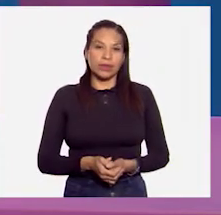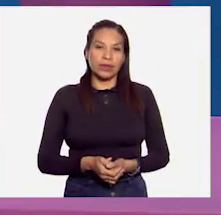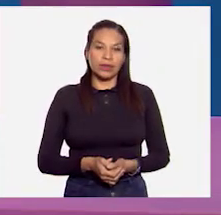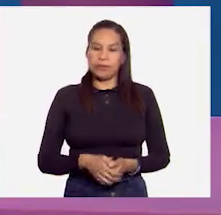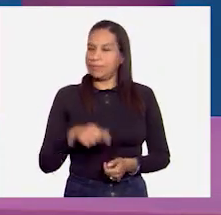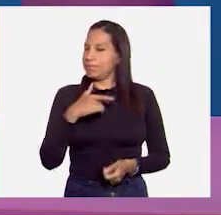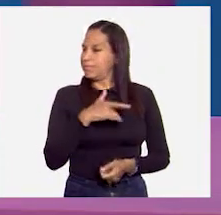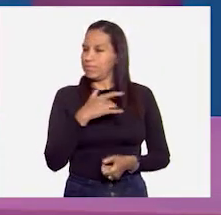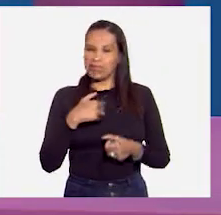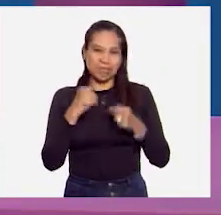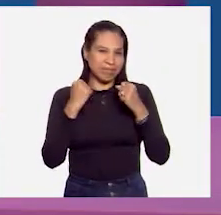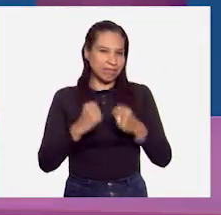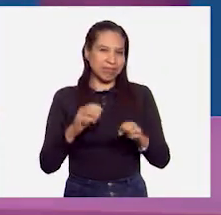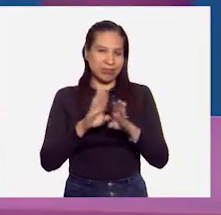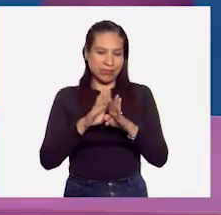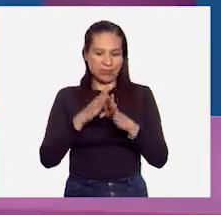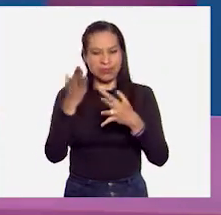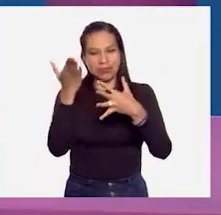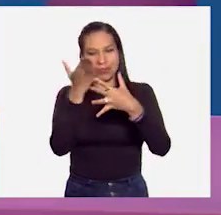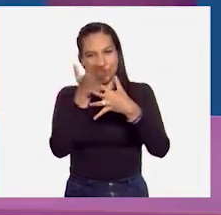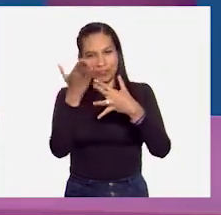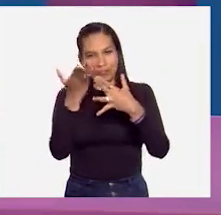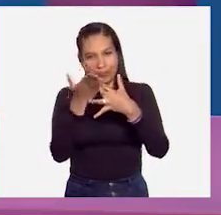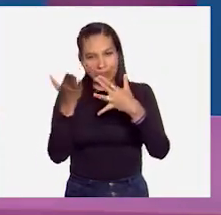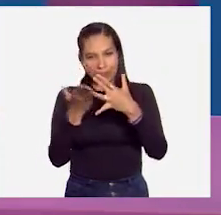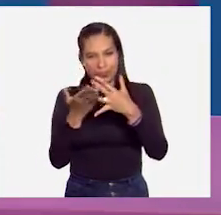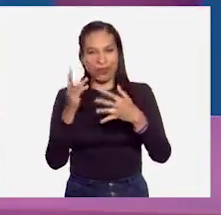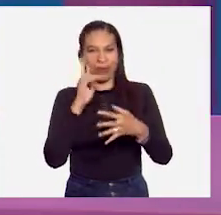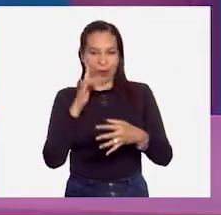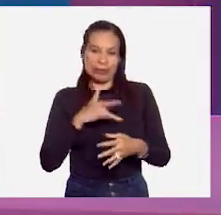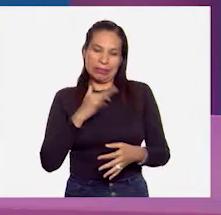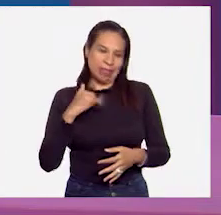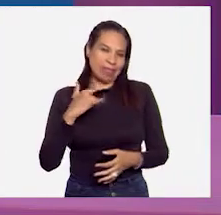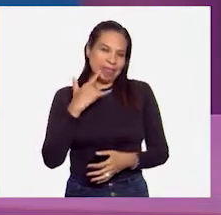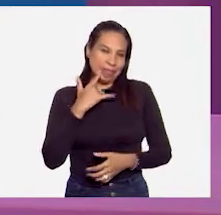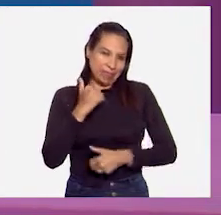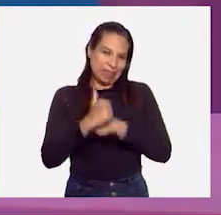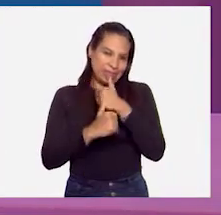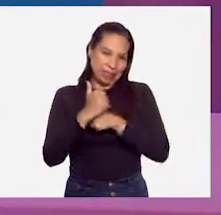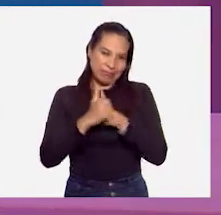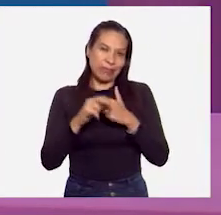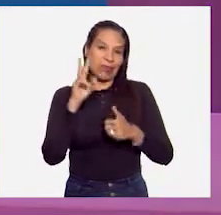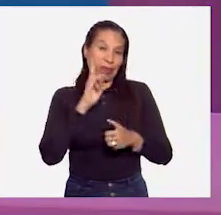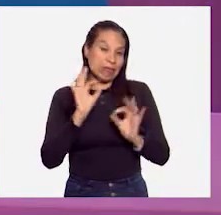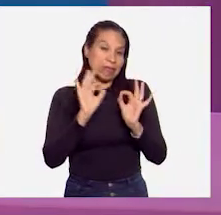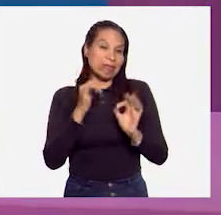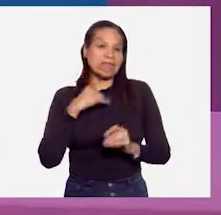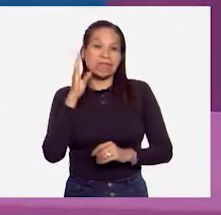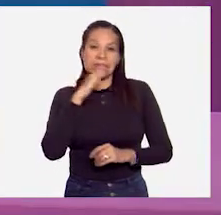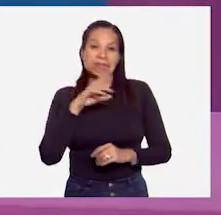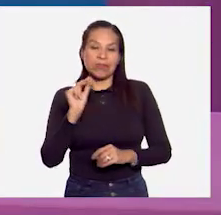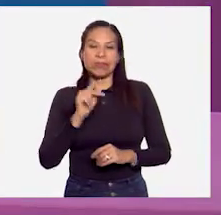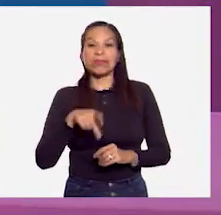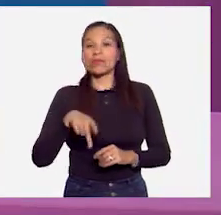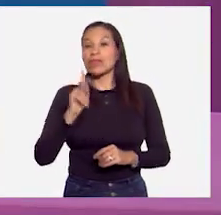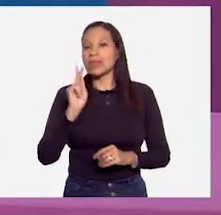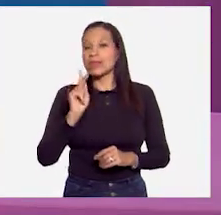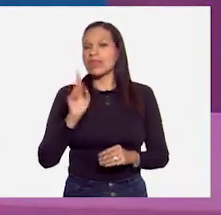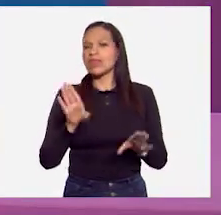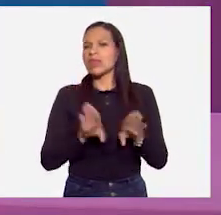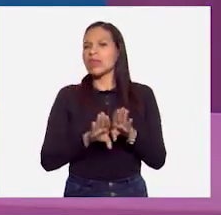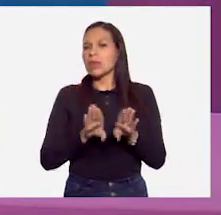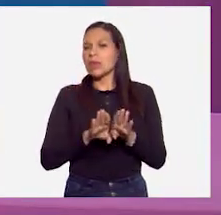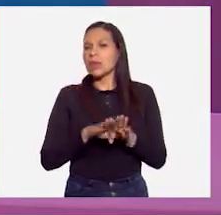No estoy seguro de cómo dividirlo, pero bueno, lo voy a intentar. A ver si no estoy mal, pero...